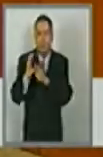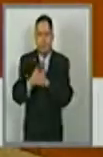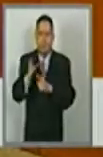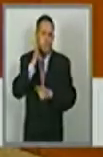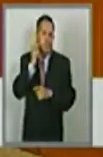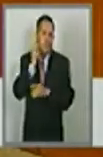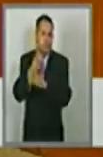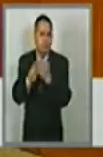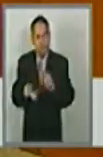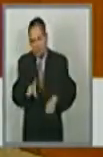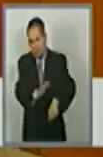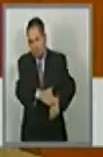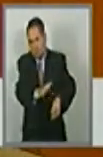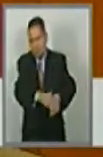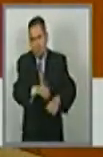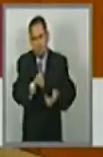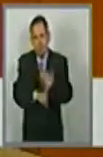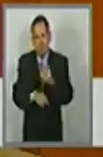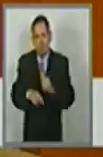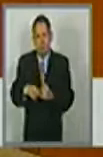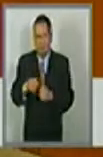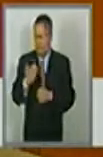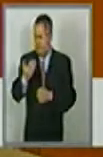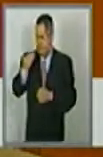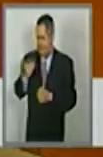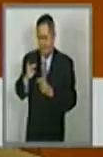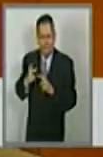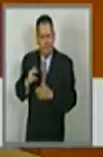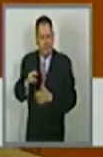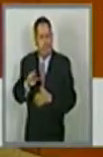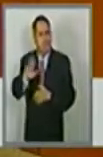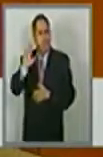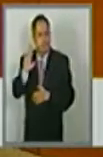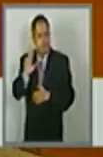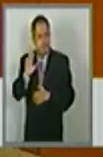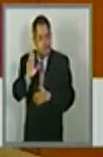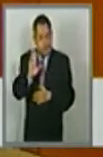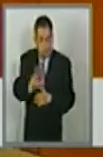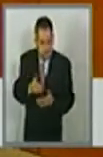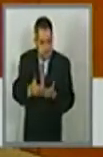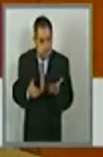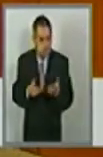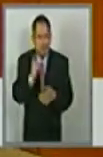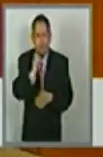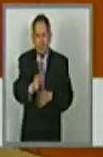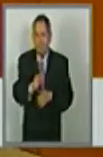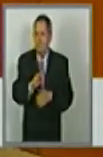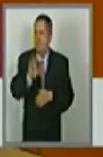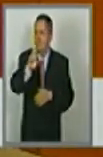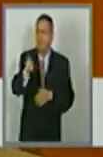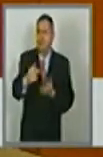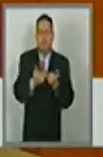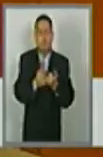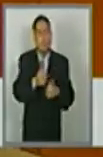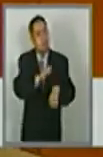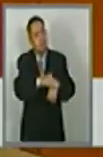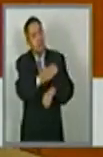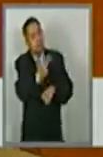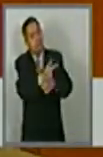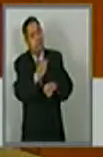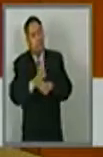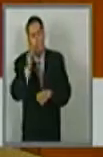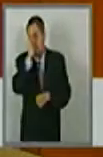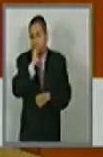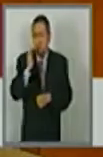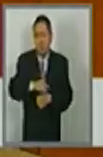Comisión Permanente a partir de la sesión pasada no quede en lo que llamamos un llamado a misa y queda